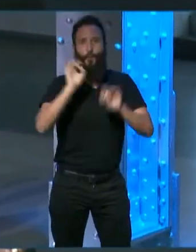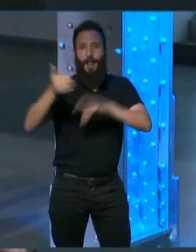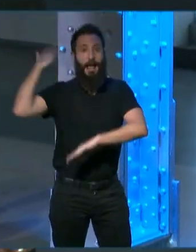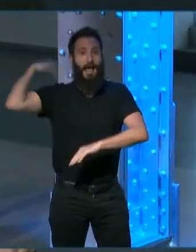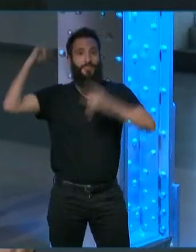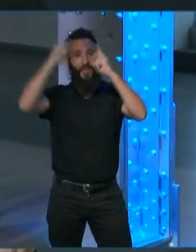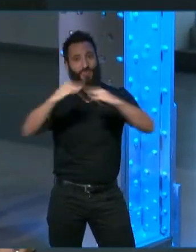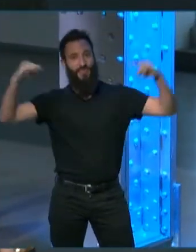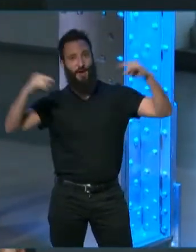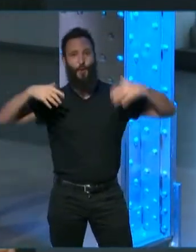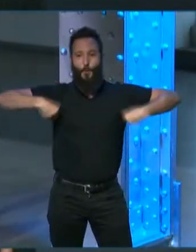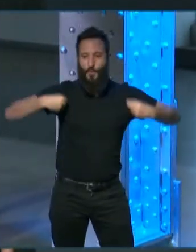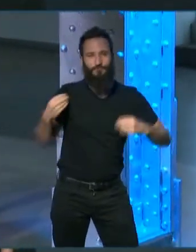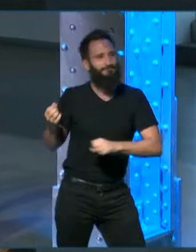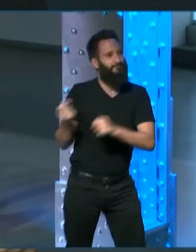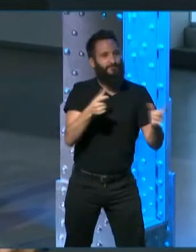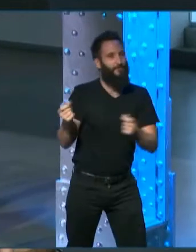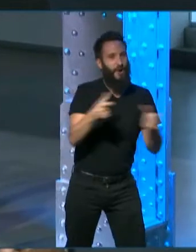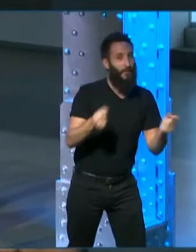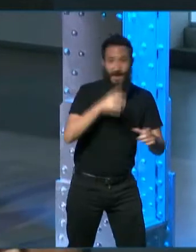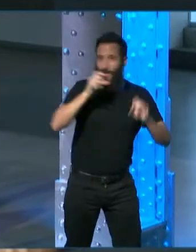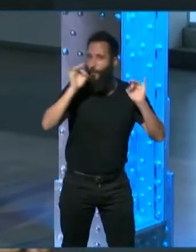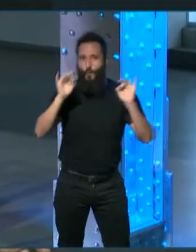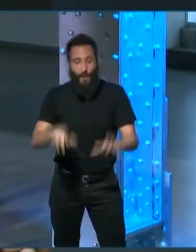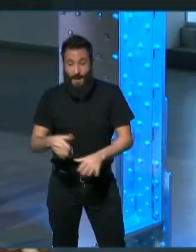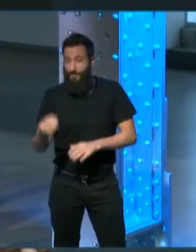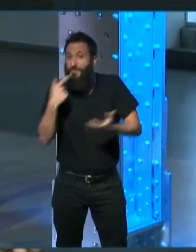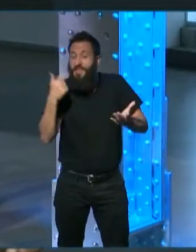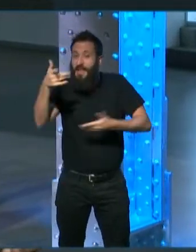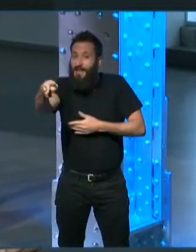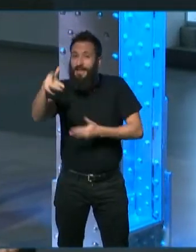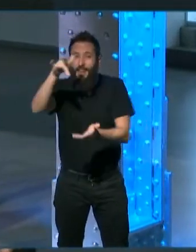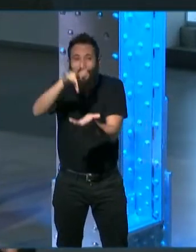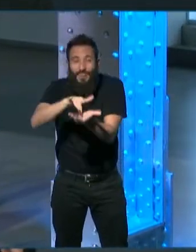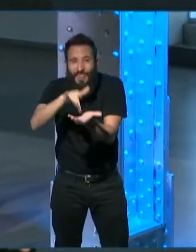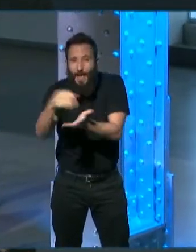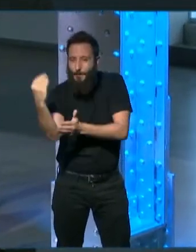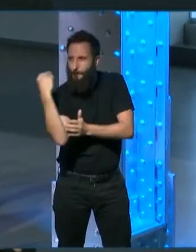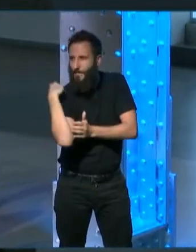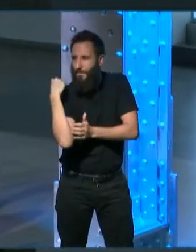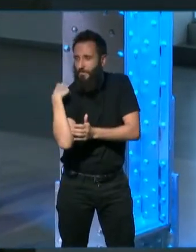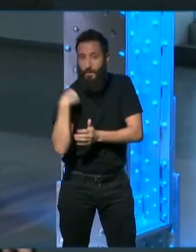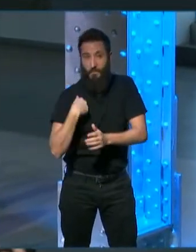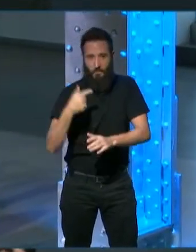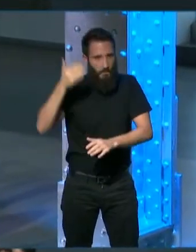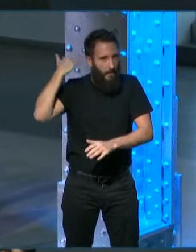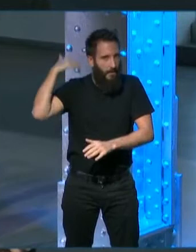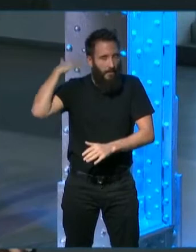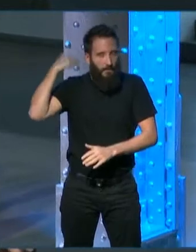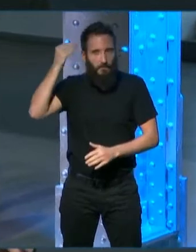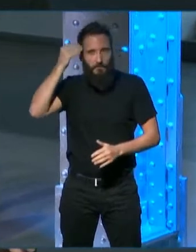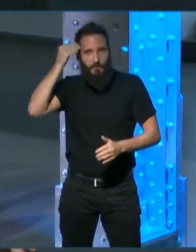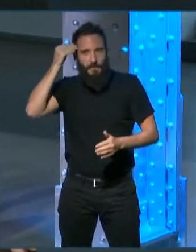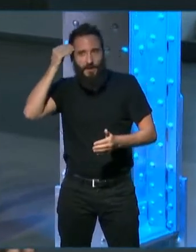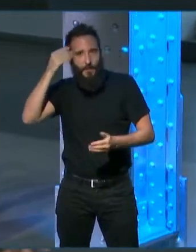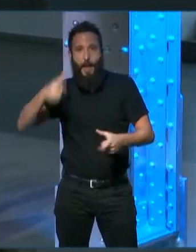llevaban a los monos. Entonces, la pregunta que nos hicieron aquel día, yo no había caído, que yo me había estado en